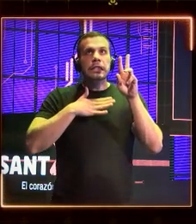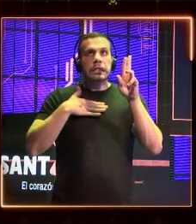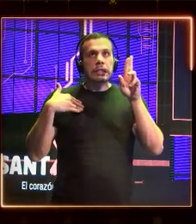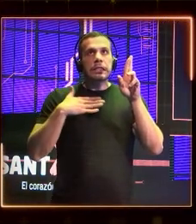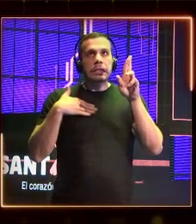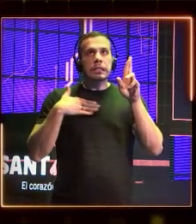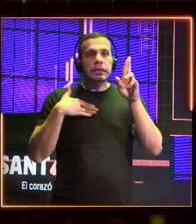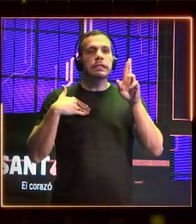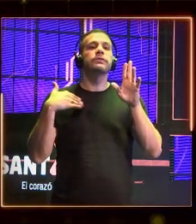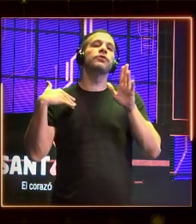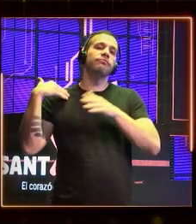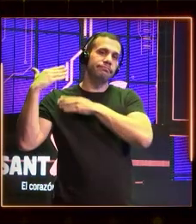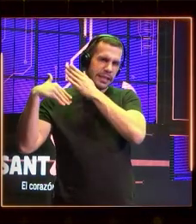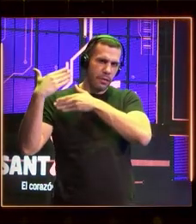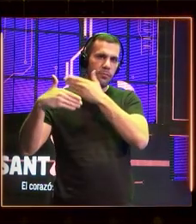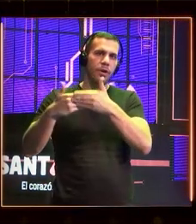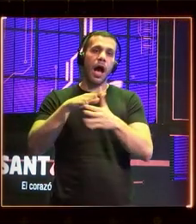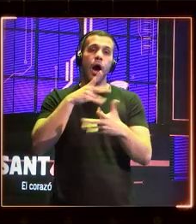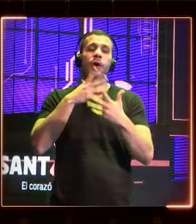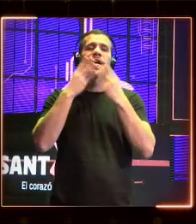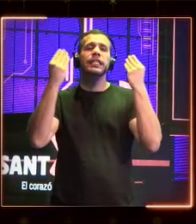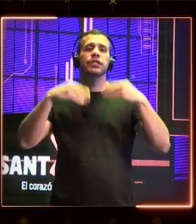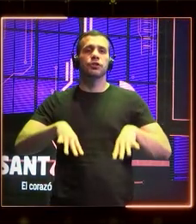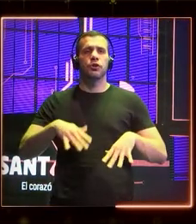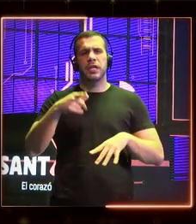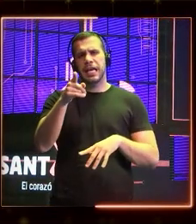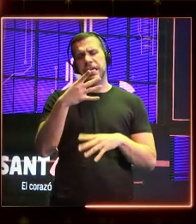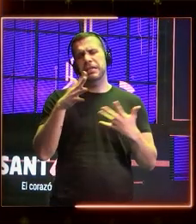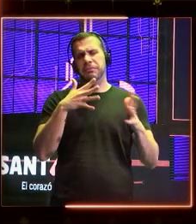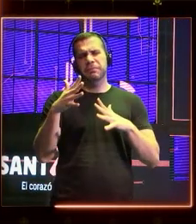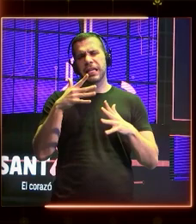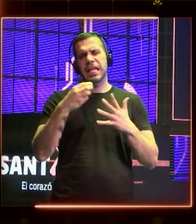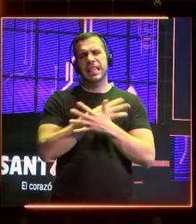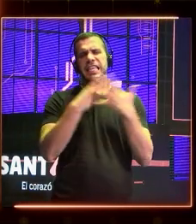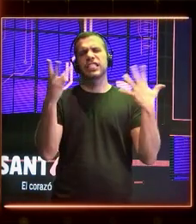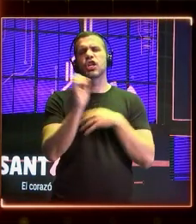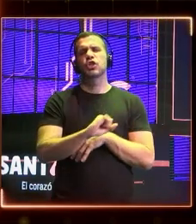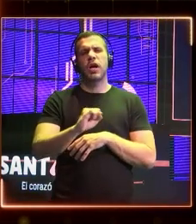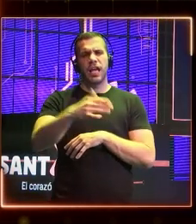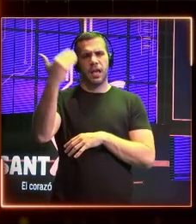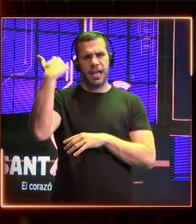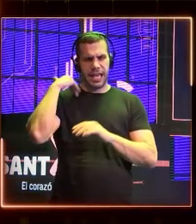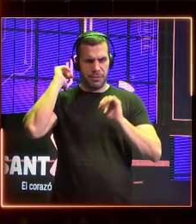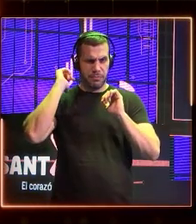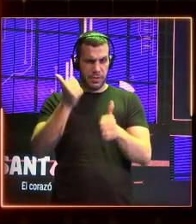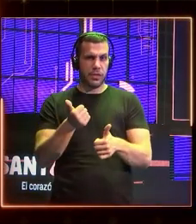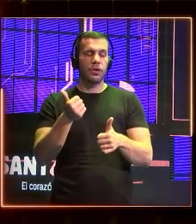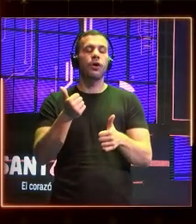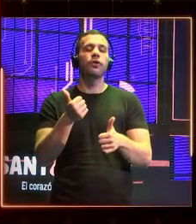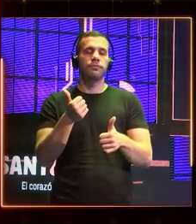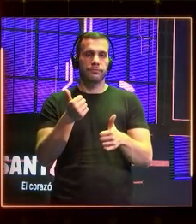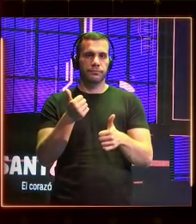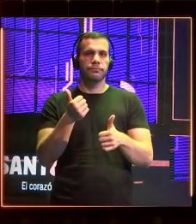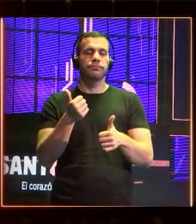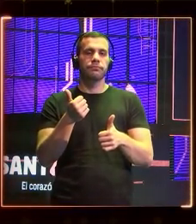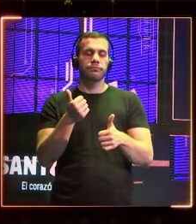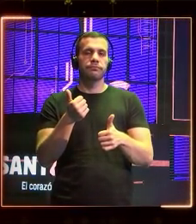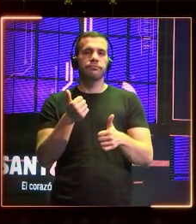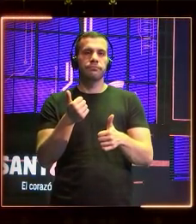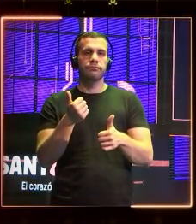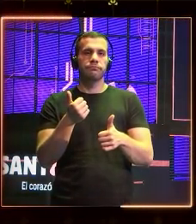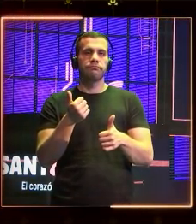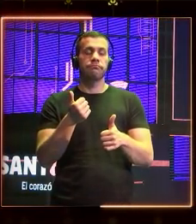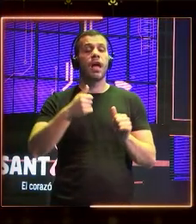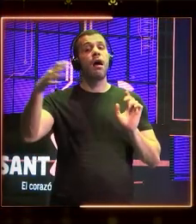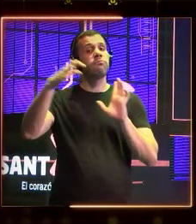eem que empieza desde hace casi cuando empezó pel esfera hace 18 años pero viene mucho más atrás que se entrelaza con muchas de las cosas